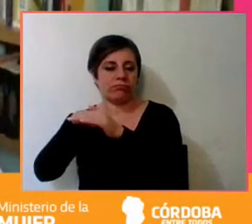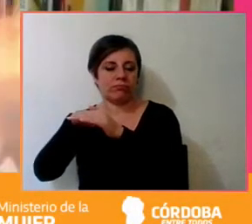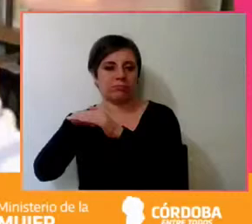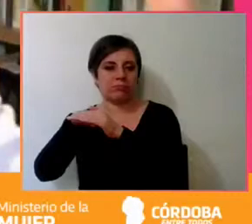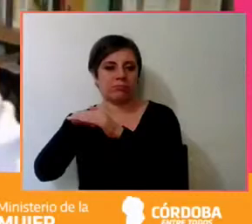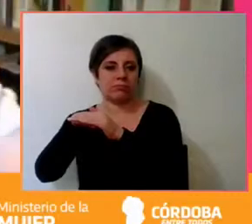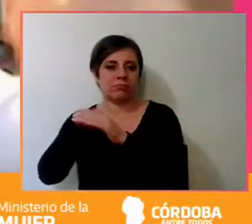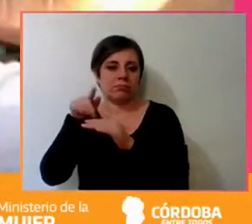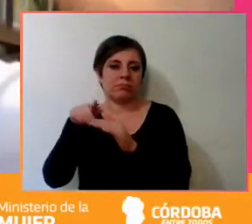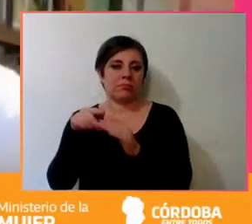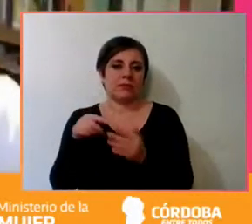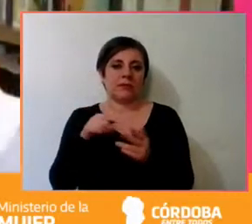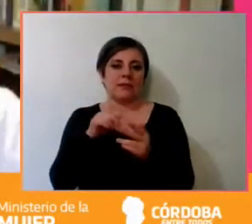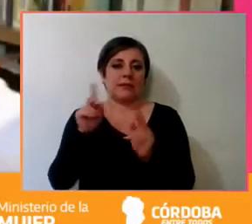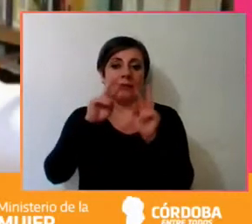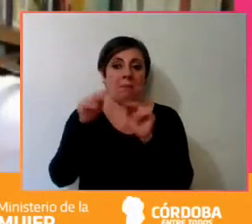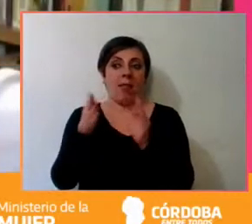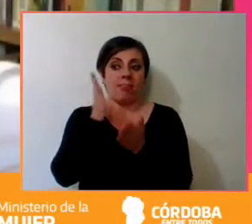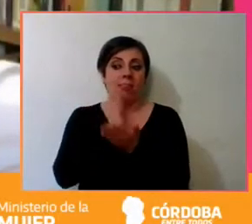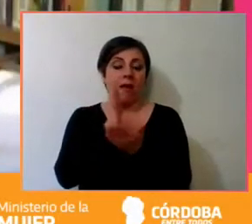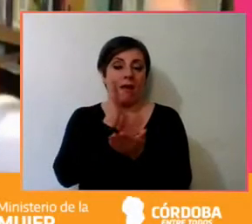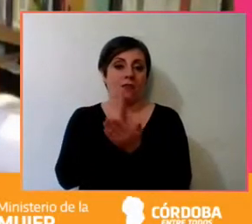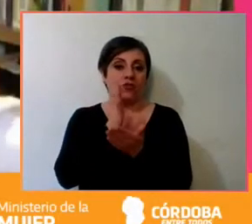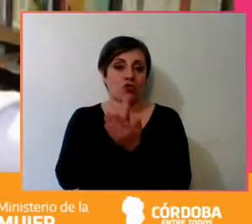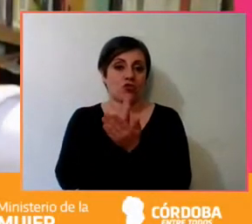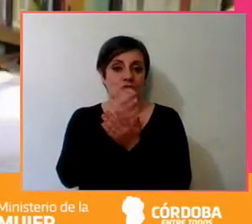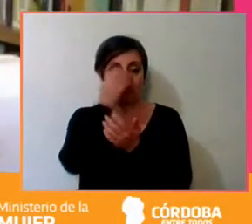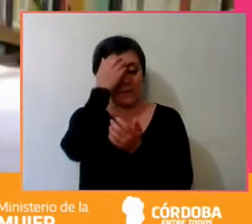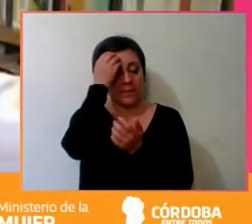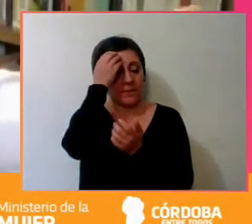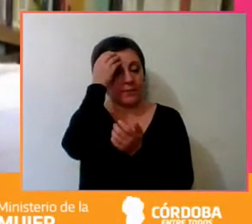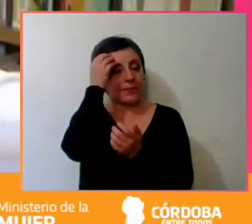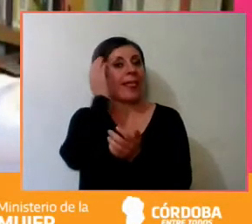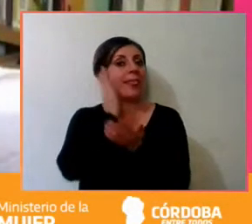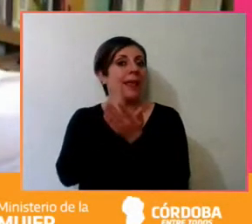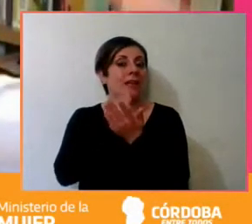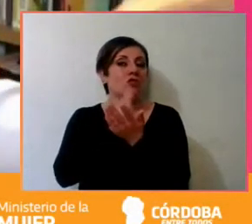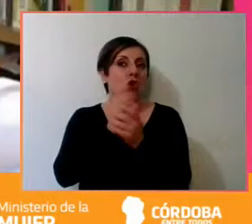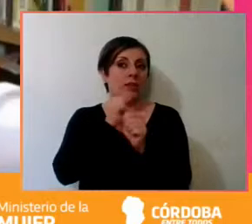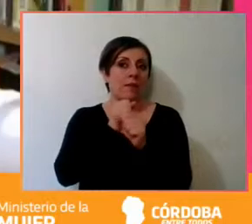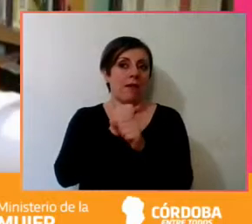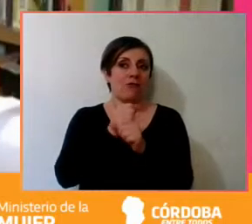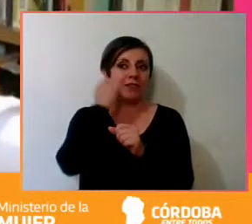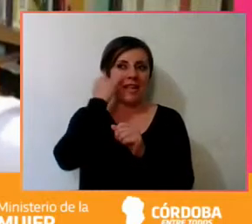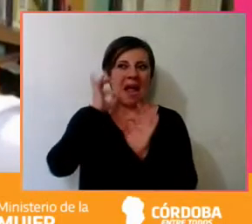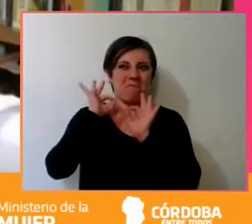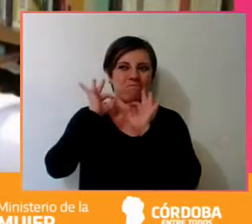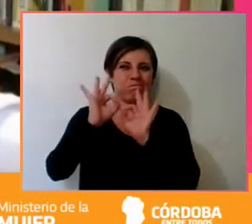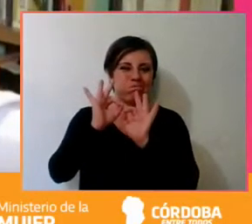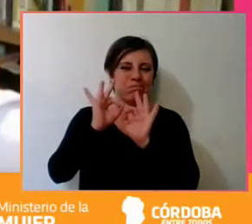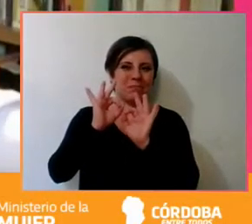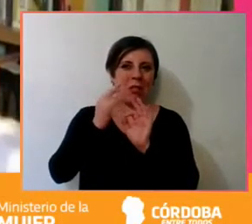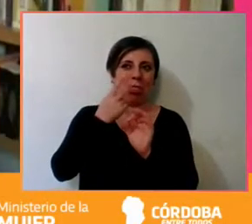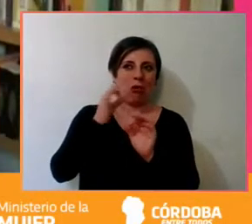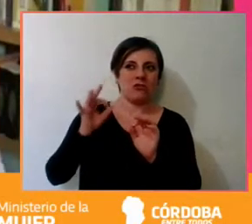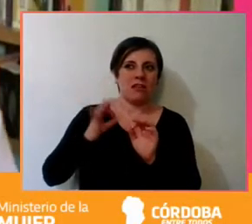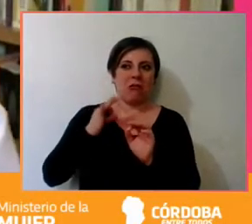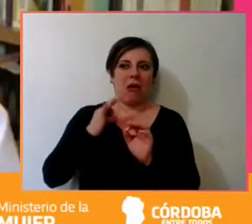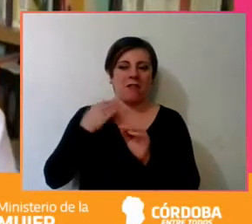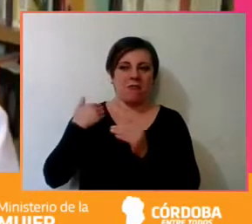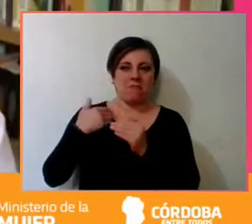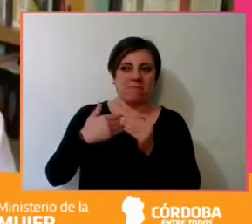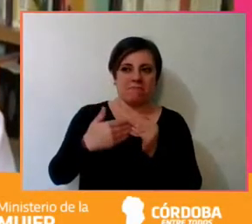o sea, toda la parte de derechos al trabajo que se habían consolidado durante los últimos 200 años